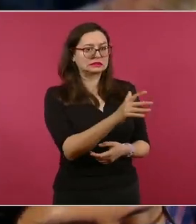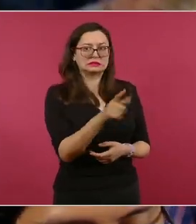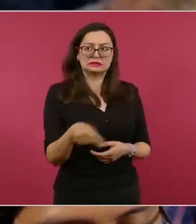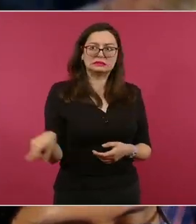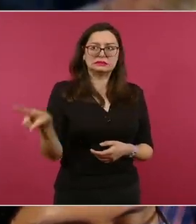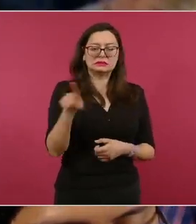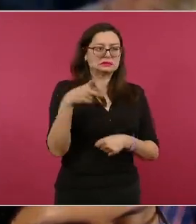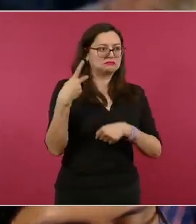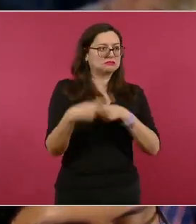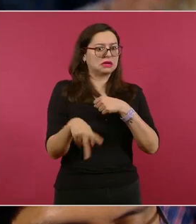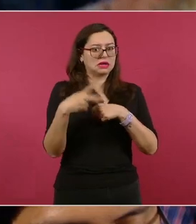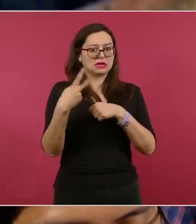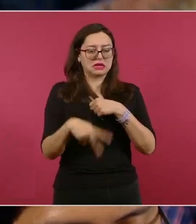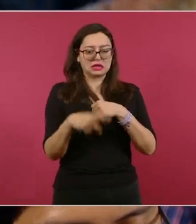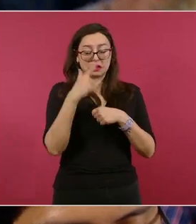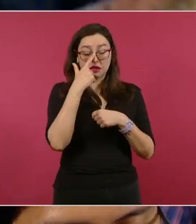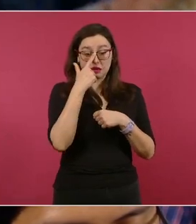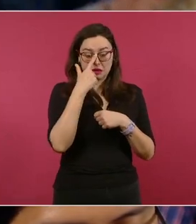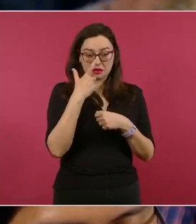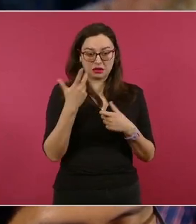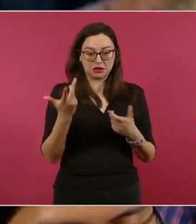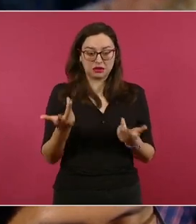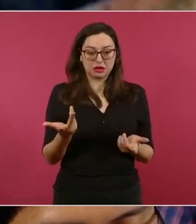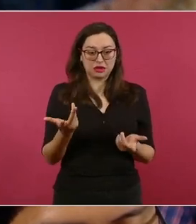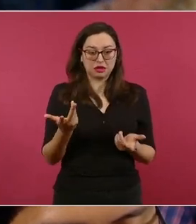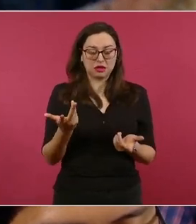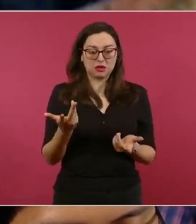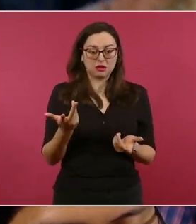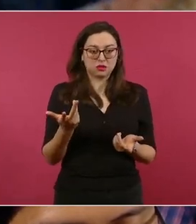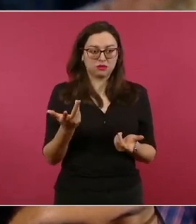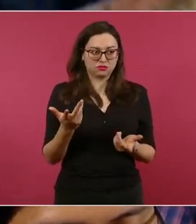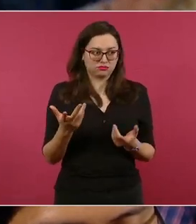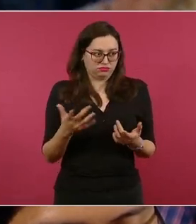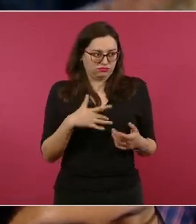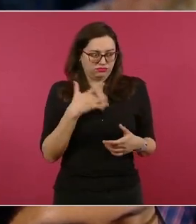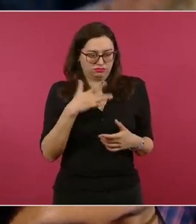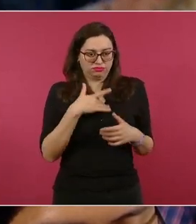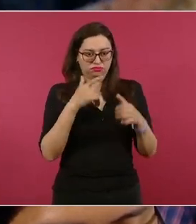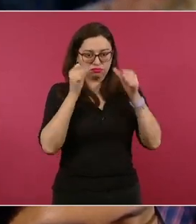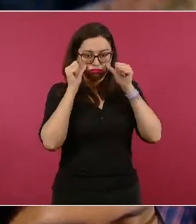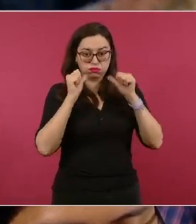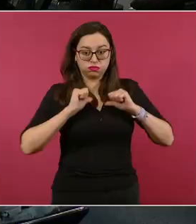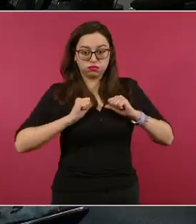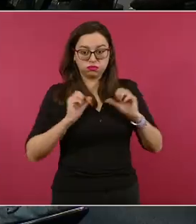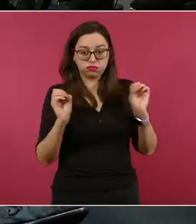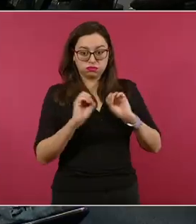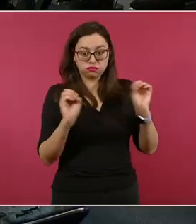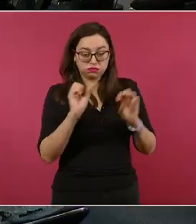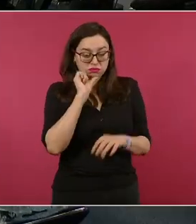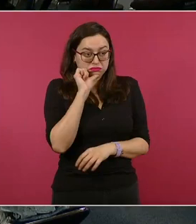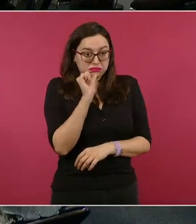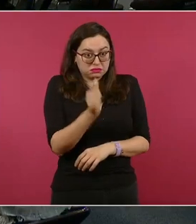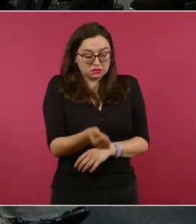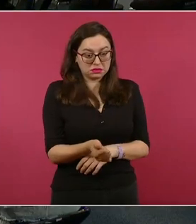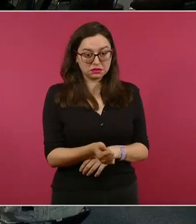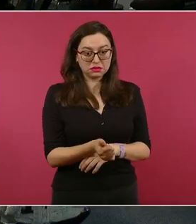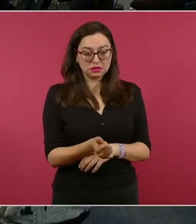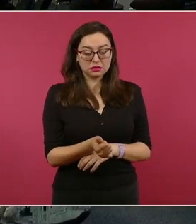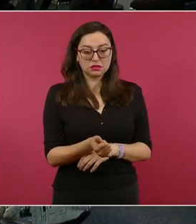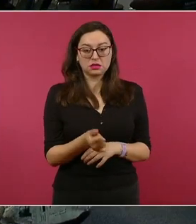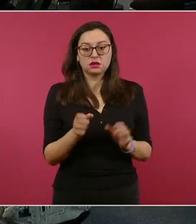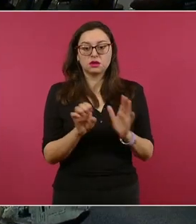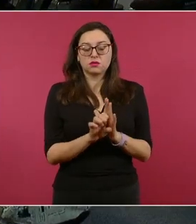algunos puntos, en algunas regiones, tanto de Guerrero así como de Michoacán, pues abandonados por los gobiernos locales. En un caso